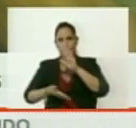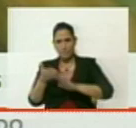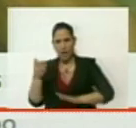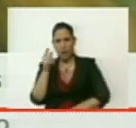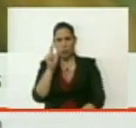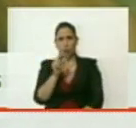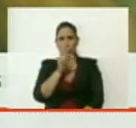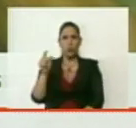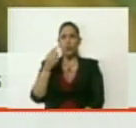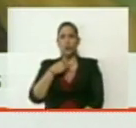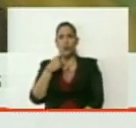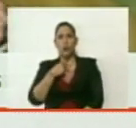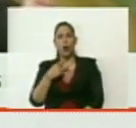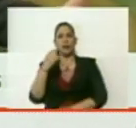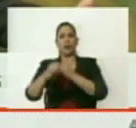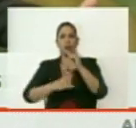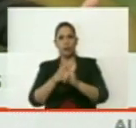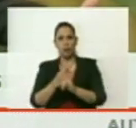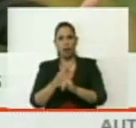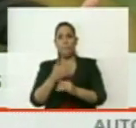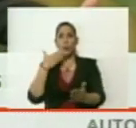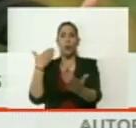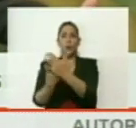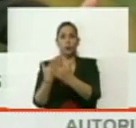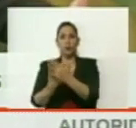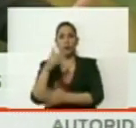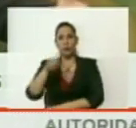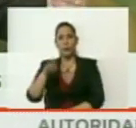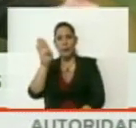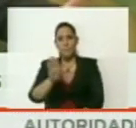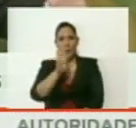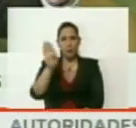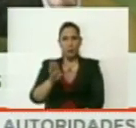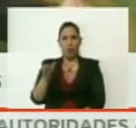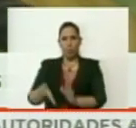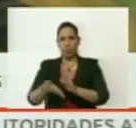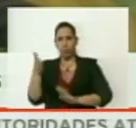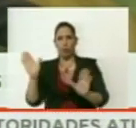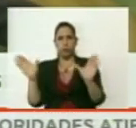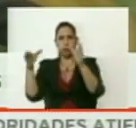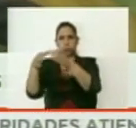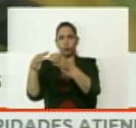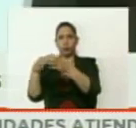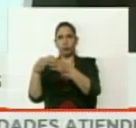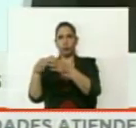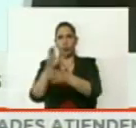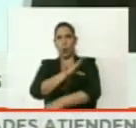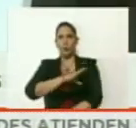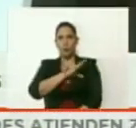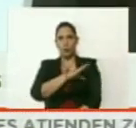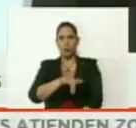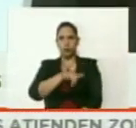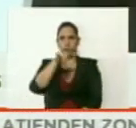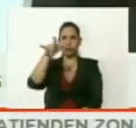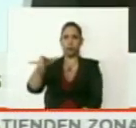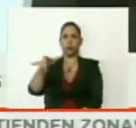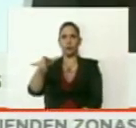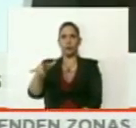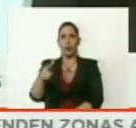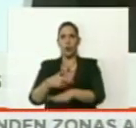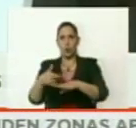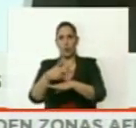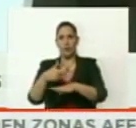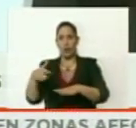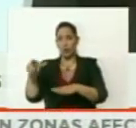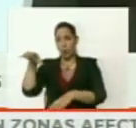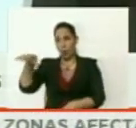Roja Internacional. Es más, propusimos en Barbados ir en conjunto una comisión del gobierno y la